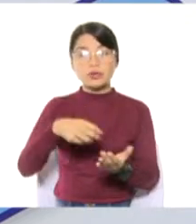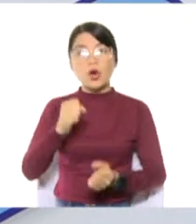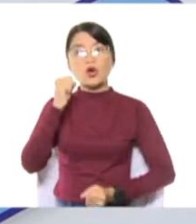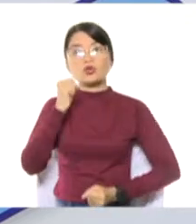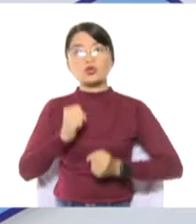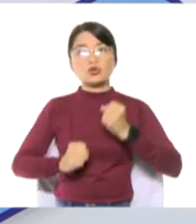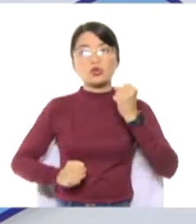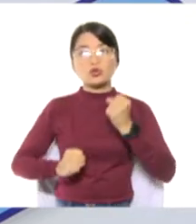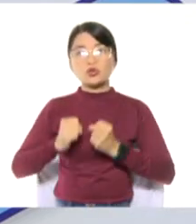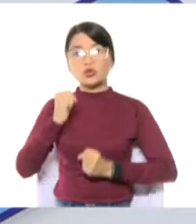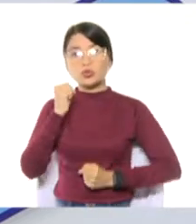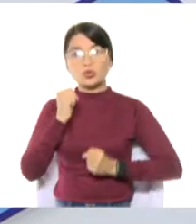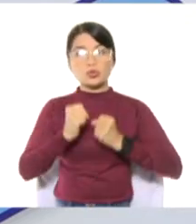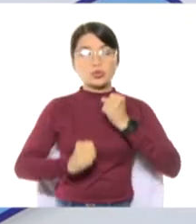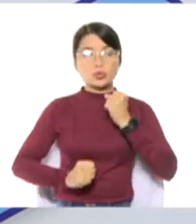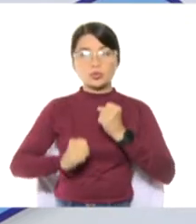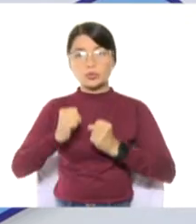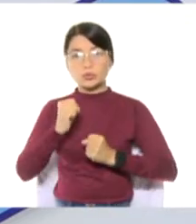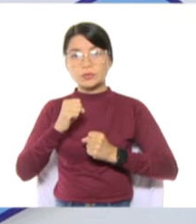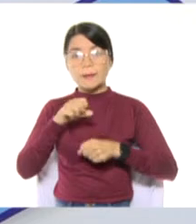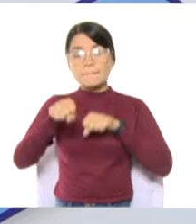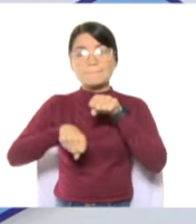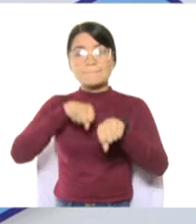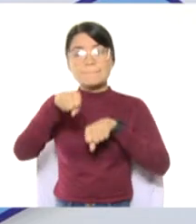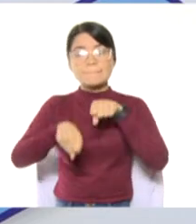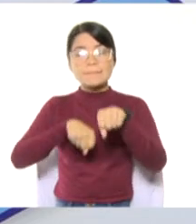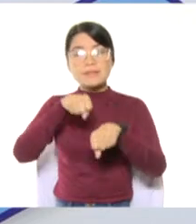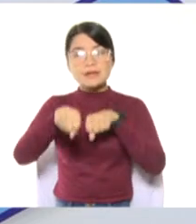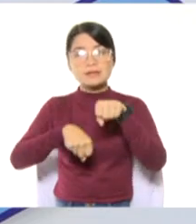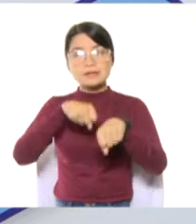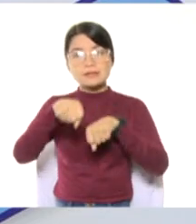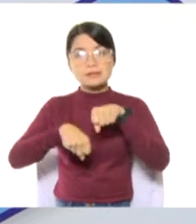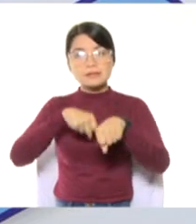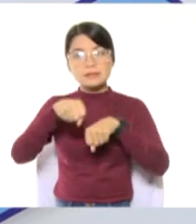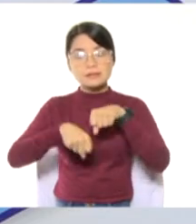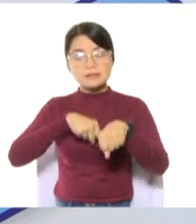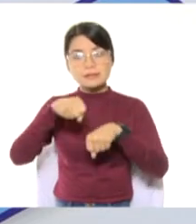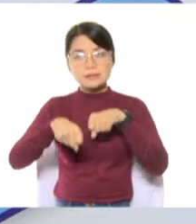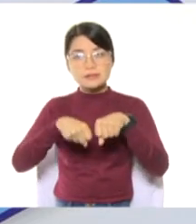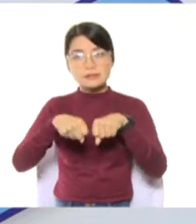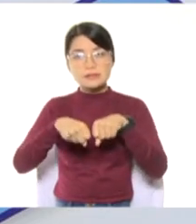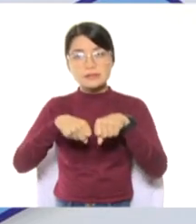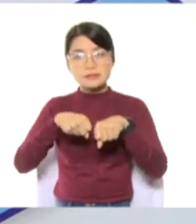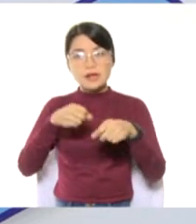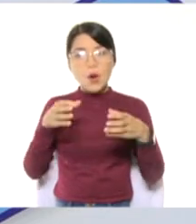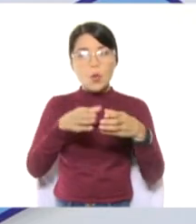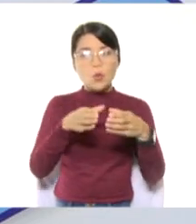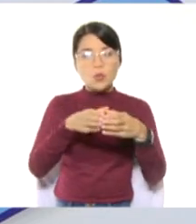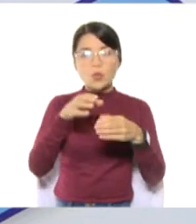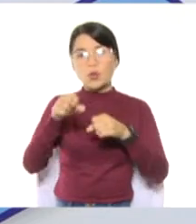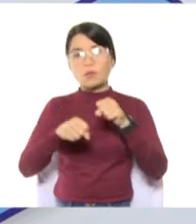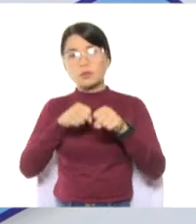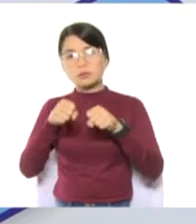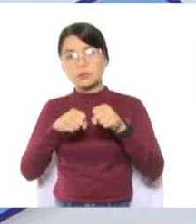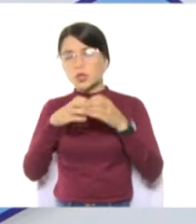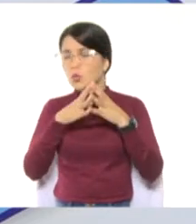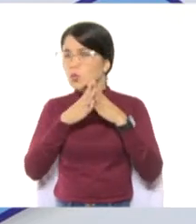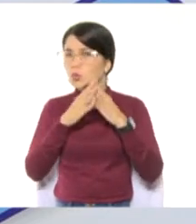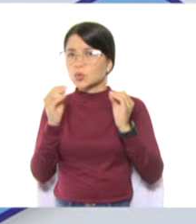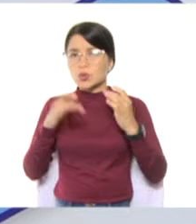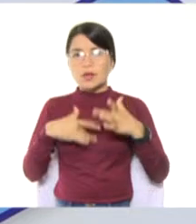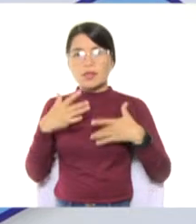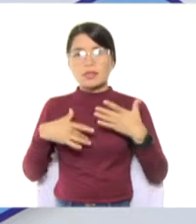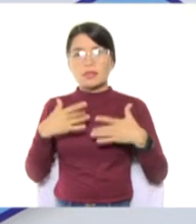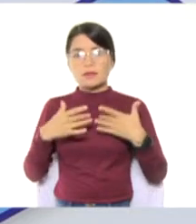manejar bicicleta, podemos realizar una clase grupal. Todo aquel ejercicio físico, aquella actividad física que sea de